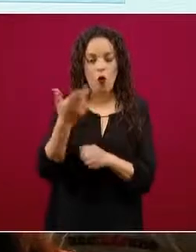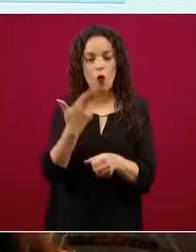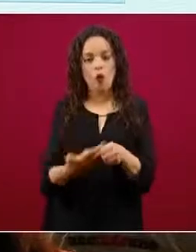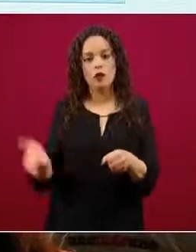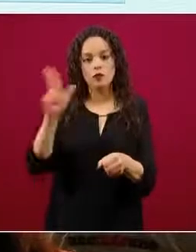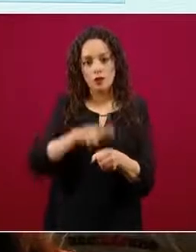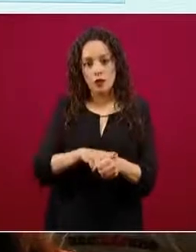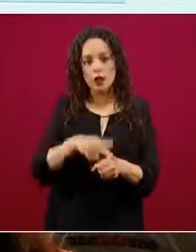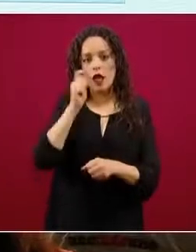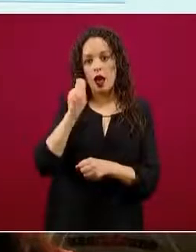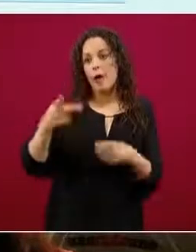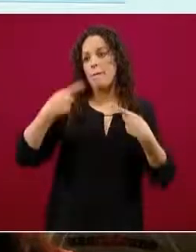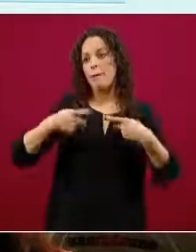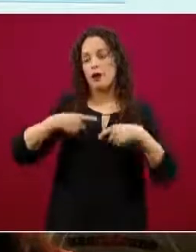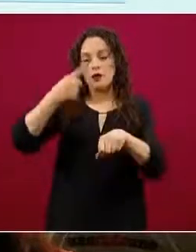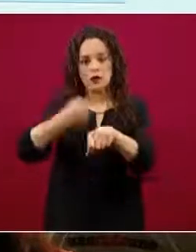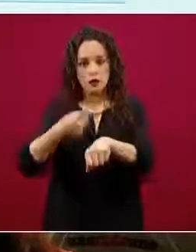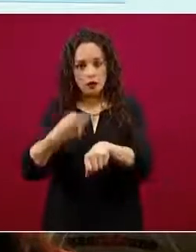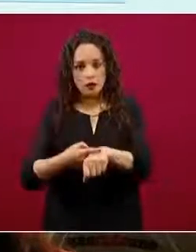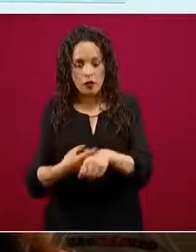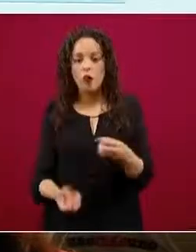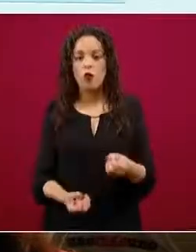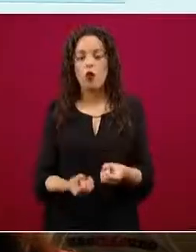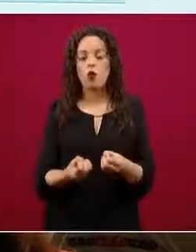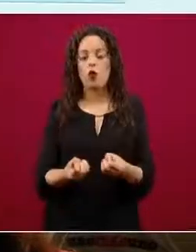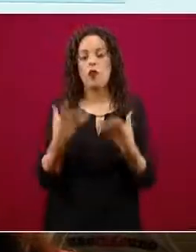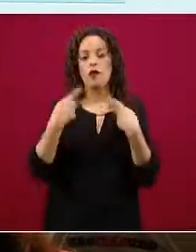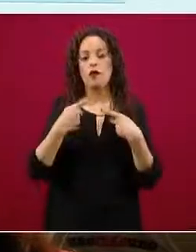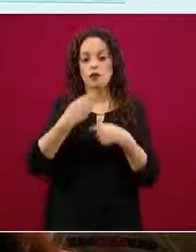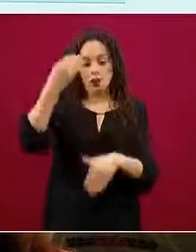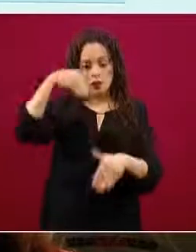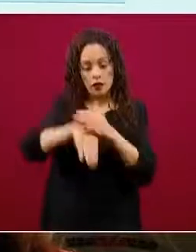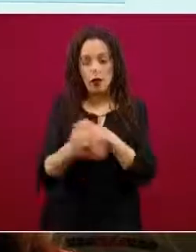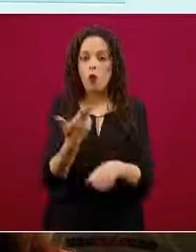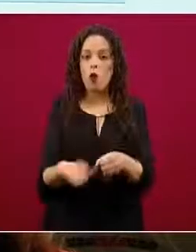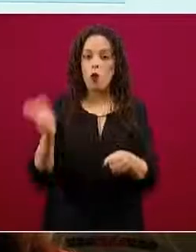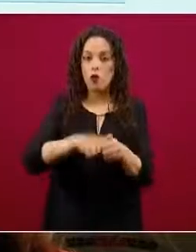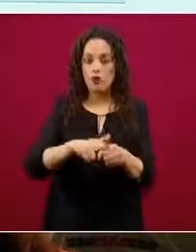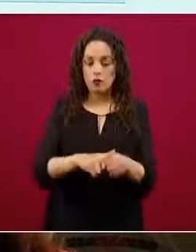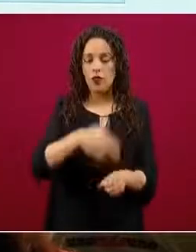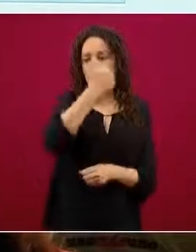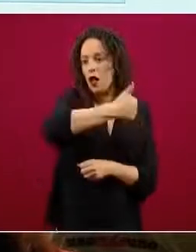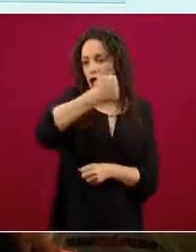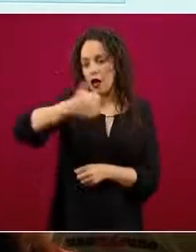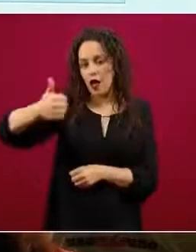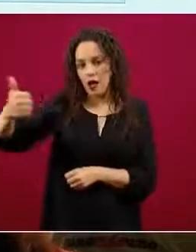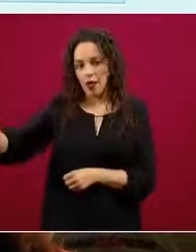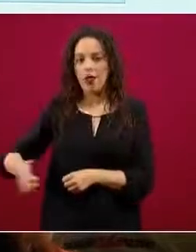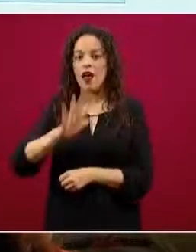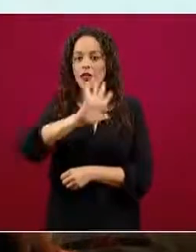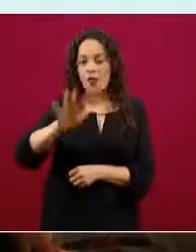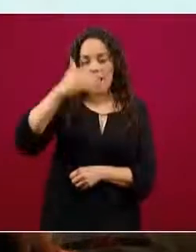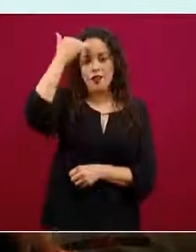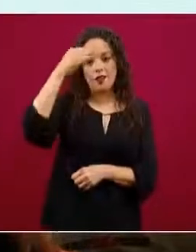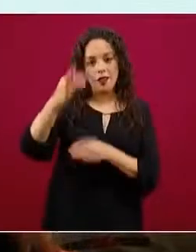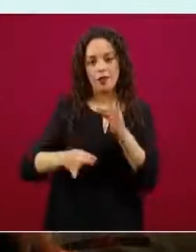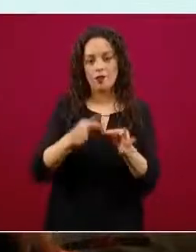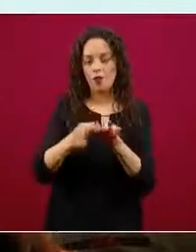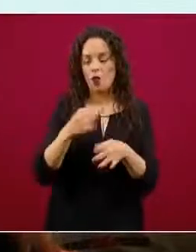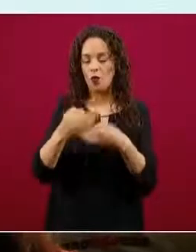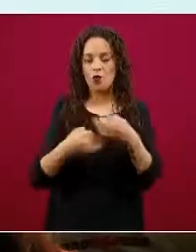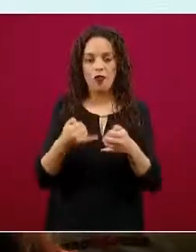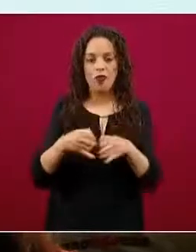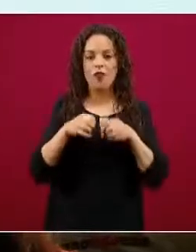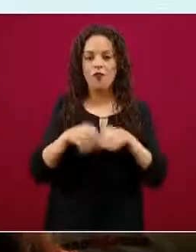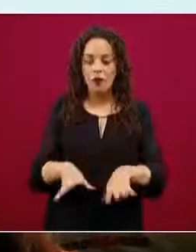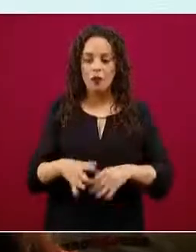pacientes hospitalizados y qué capacidad instalada hay en cada uno de nuestros hospitales. Por favor, la siguiente. Bueno,